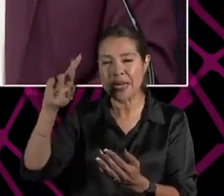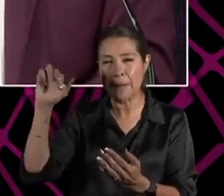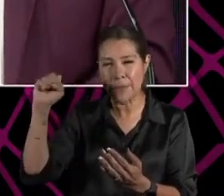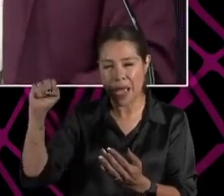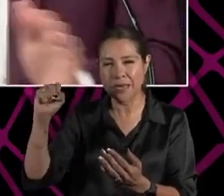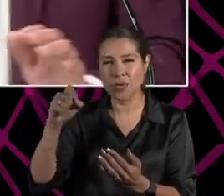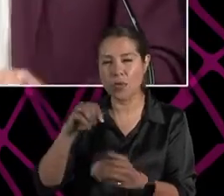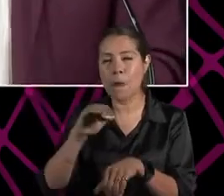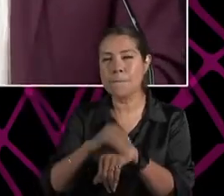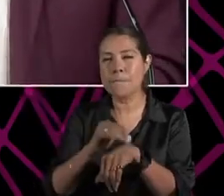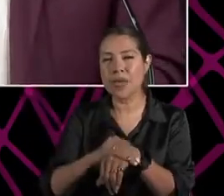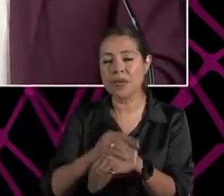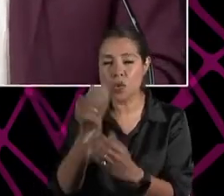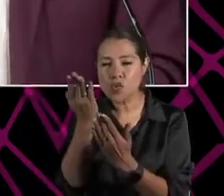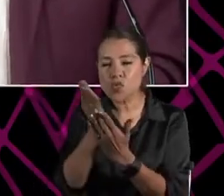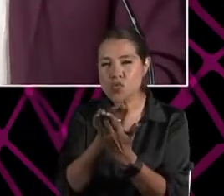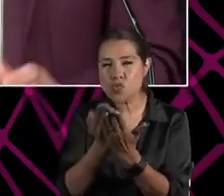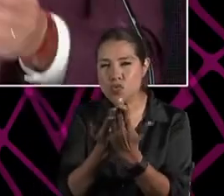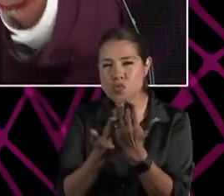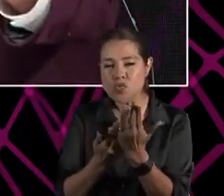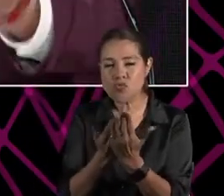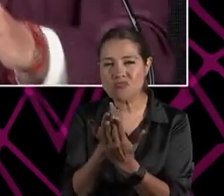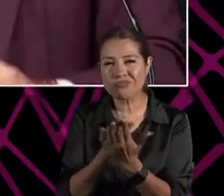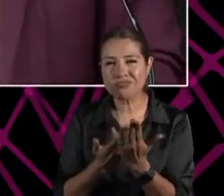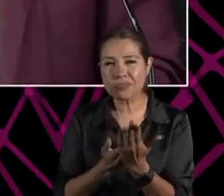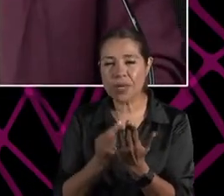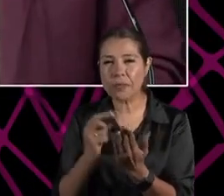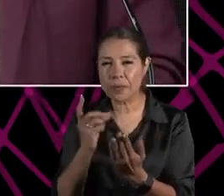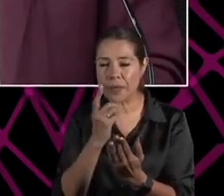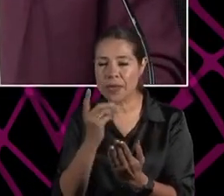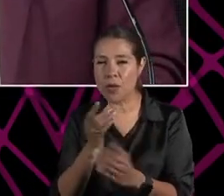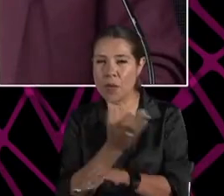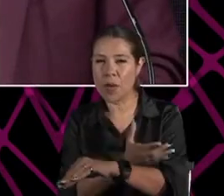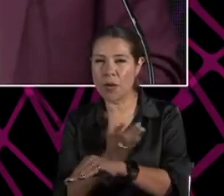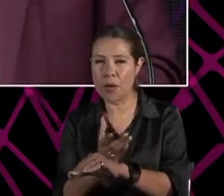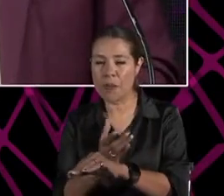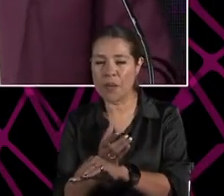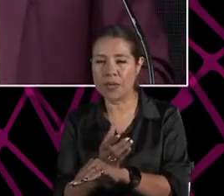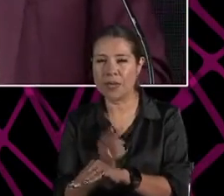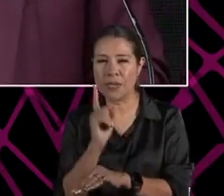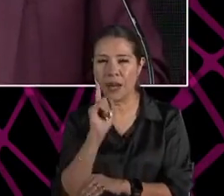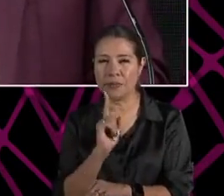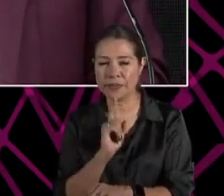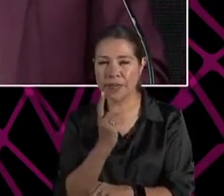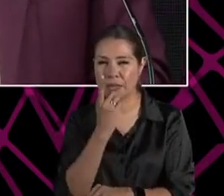allí, todos maquillados. Ya lo comentó mi compañera hace un rato.